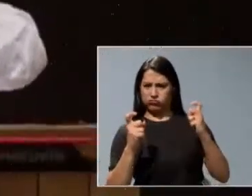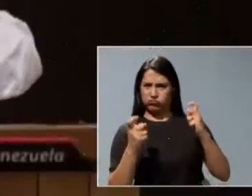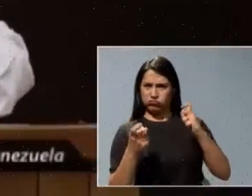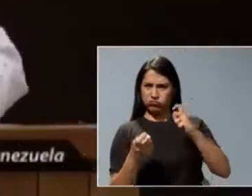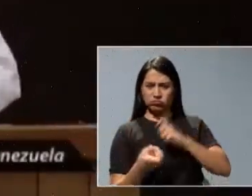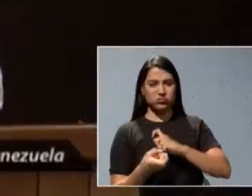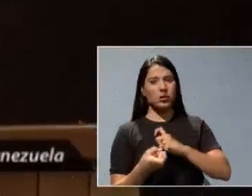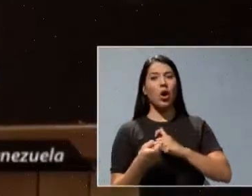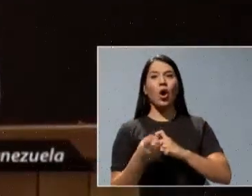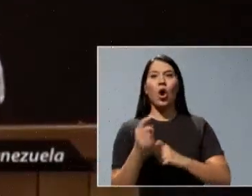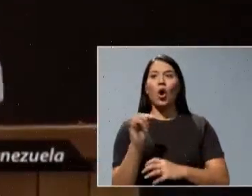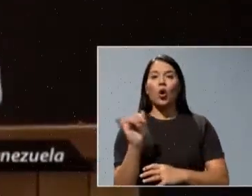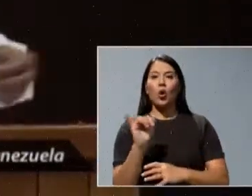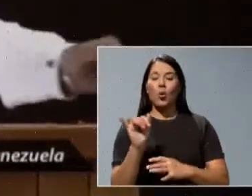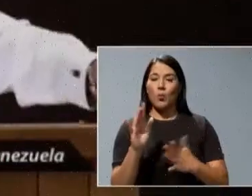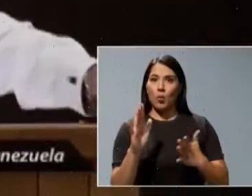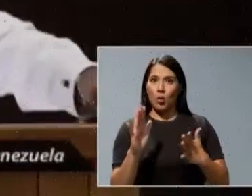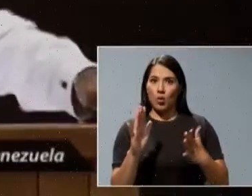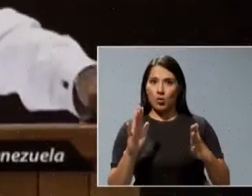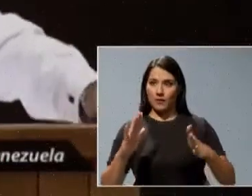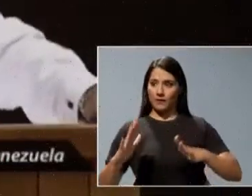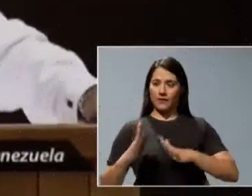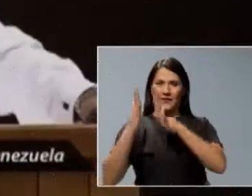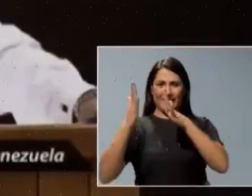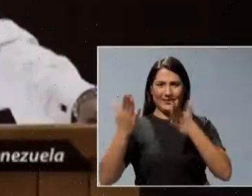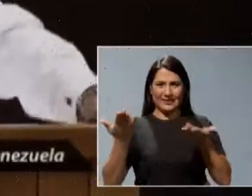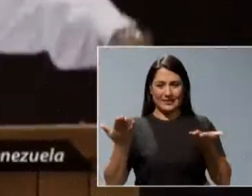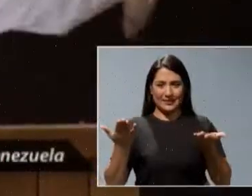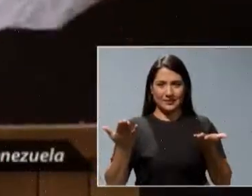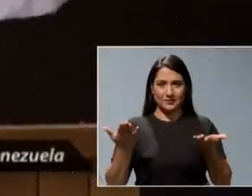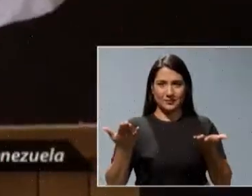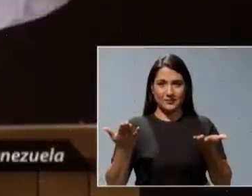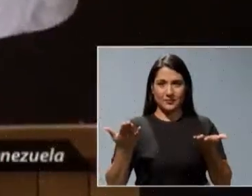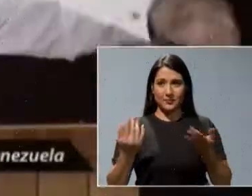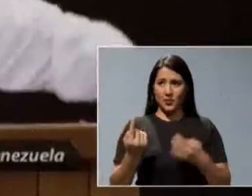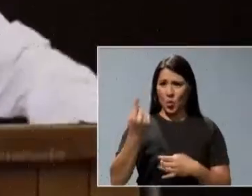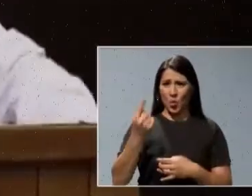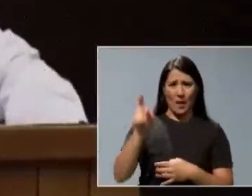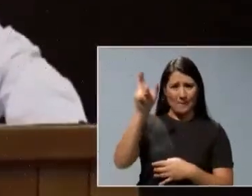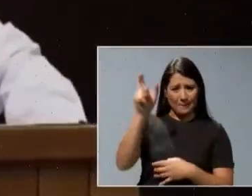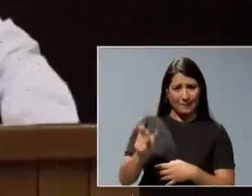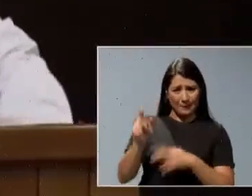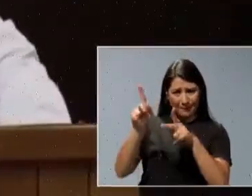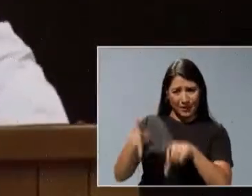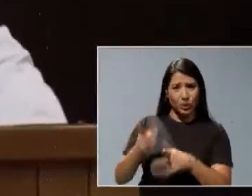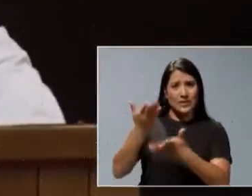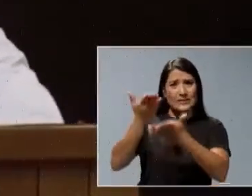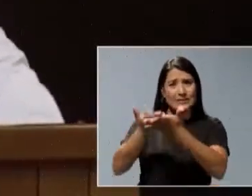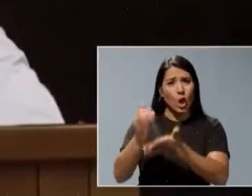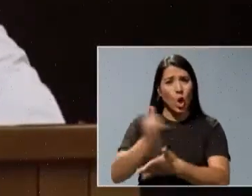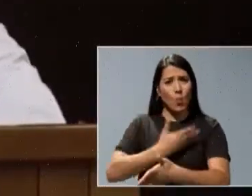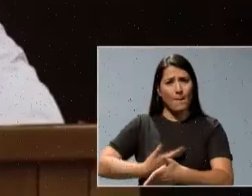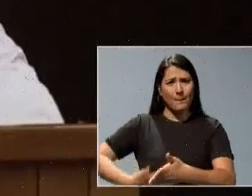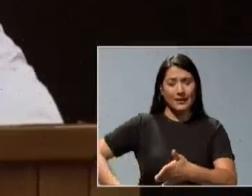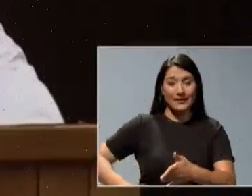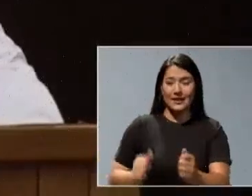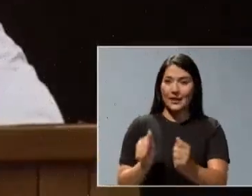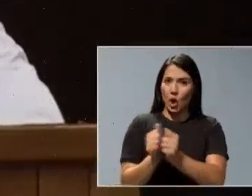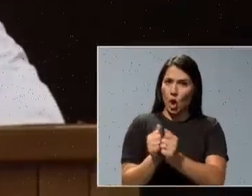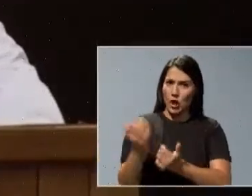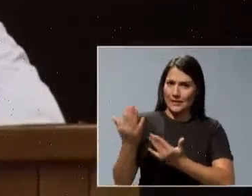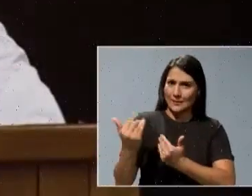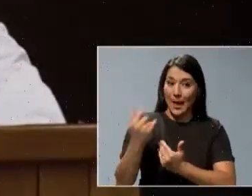se derrite frente al imperialismo una persona que llegó a la presidencia de la República con alguna esperanza